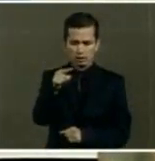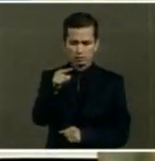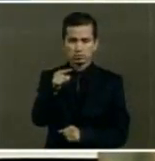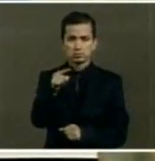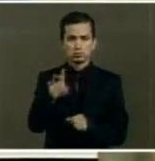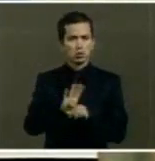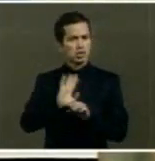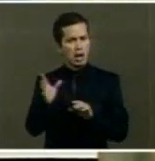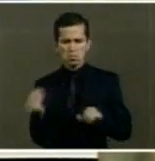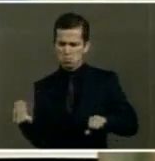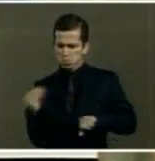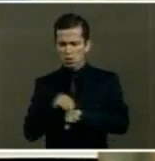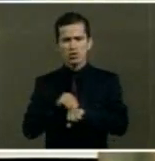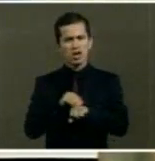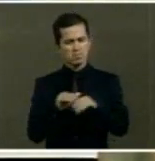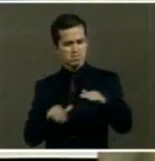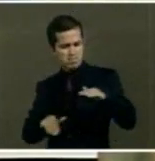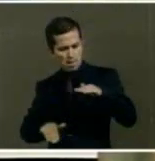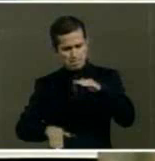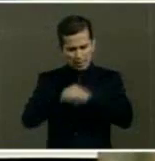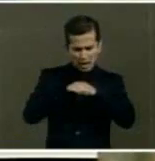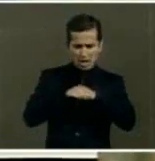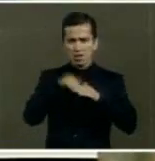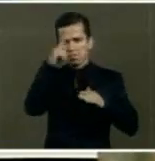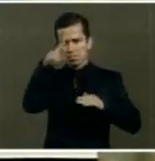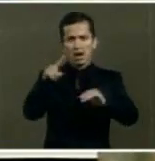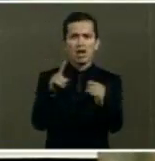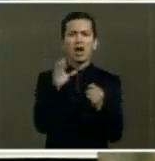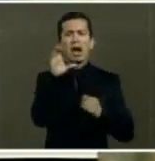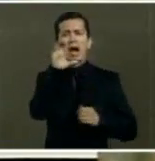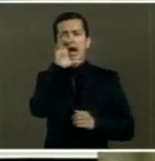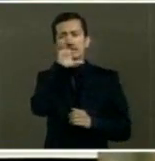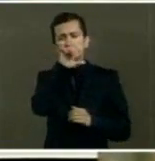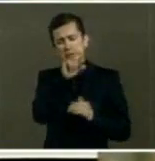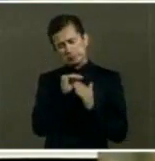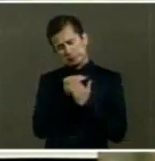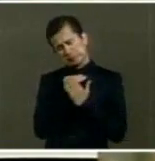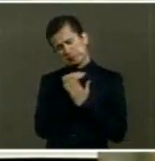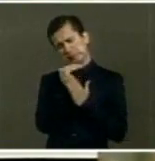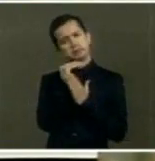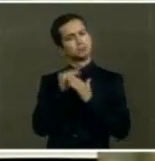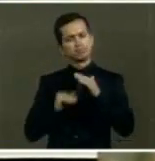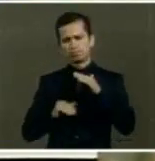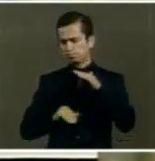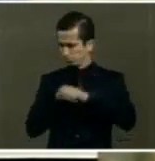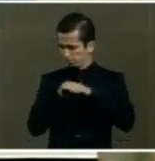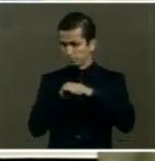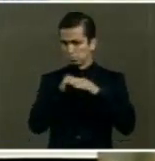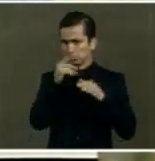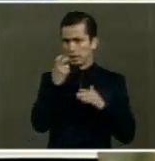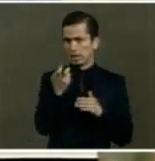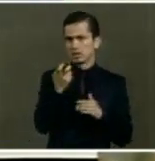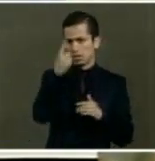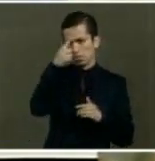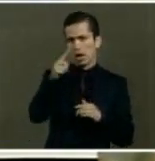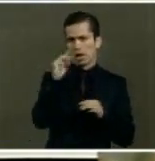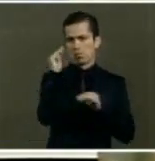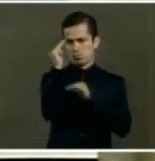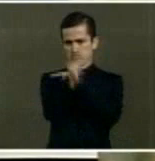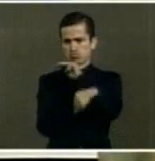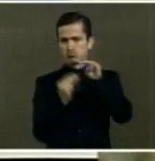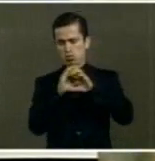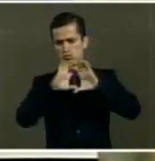de la temperatura global, una meta que se había buscado durante años por las naciones del mundo, a través